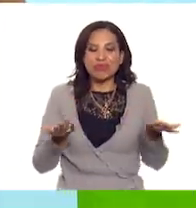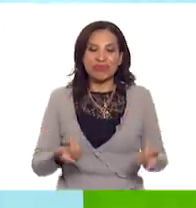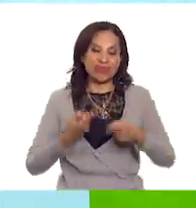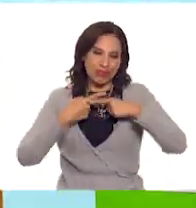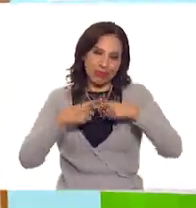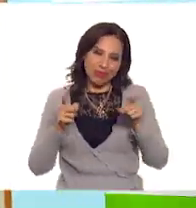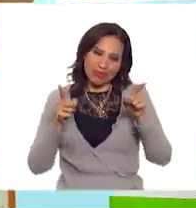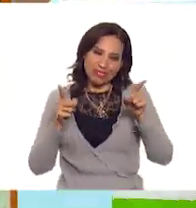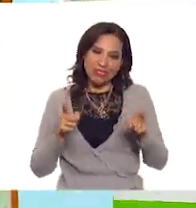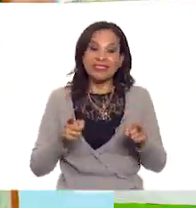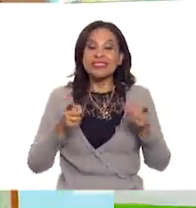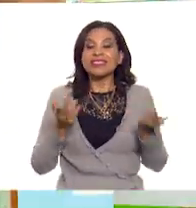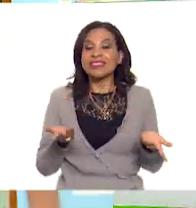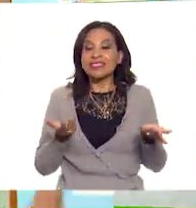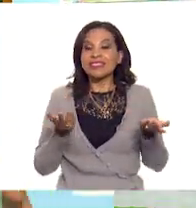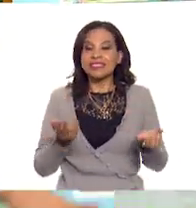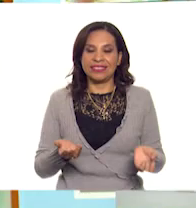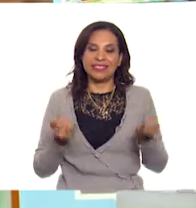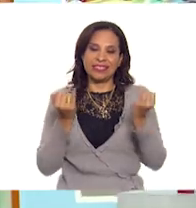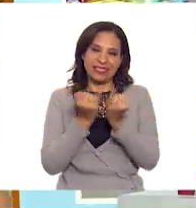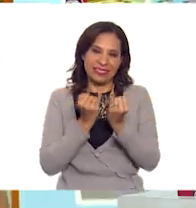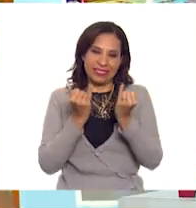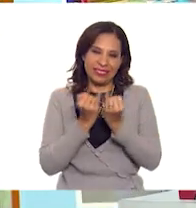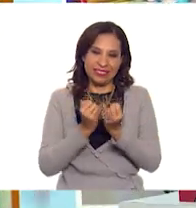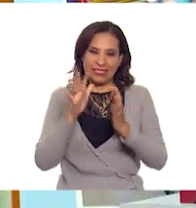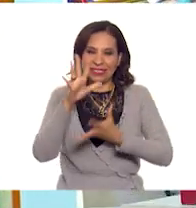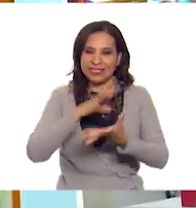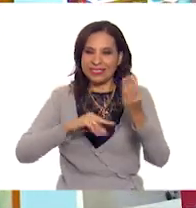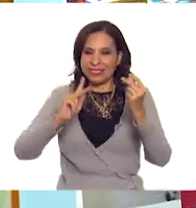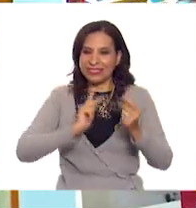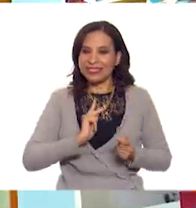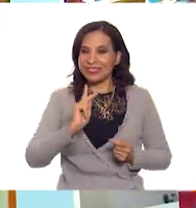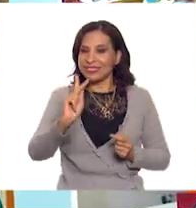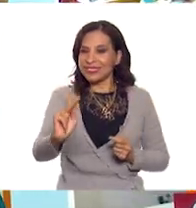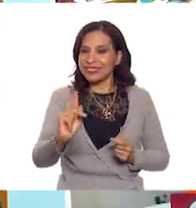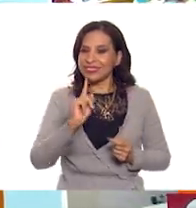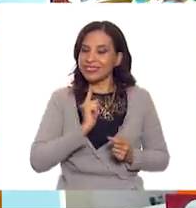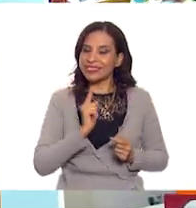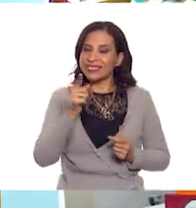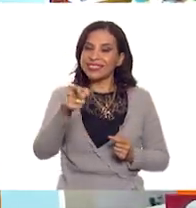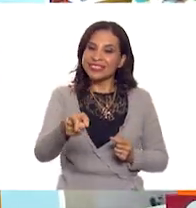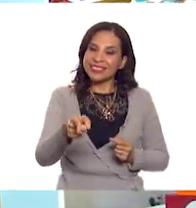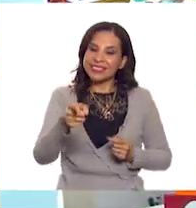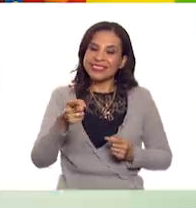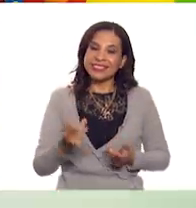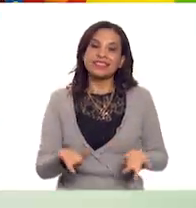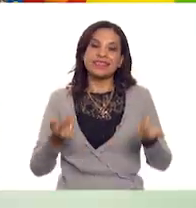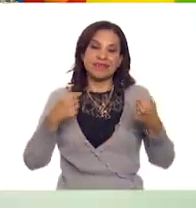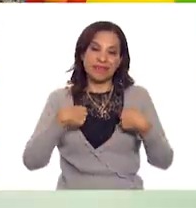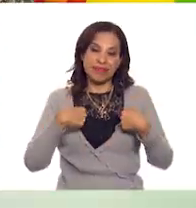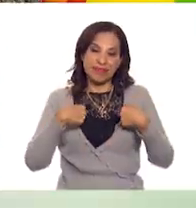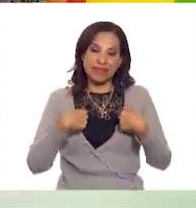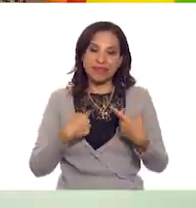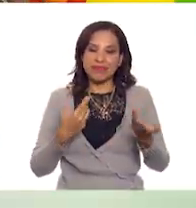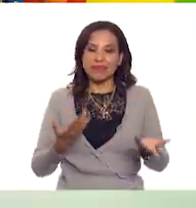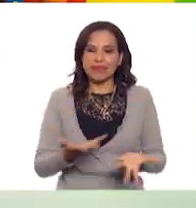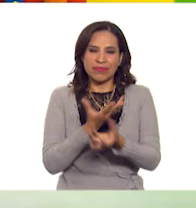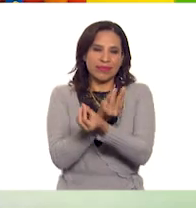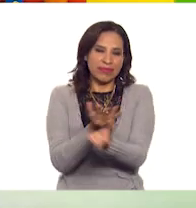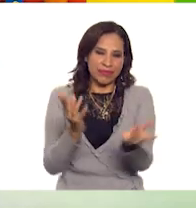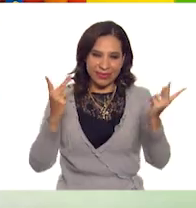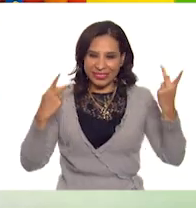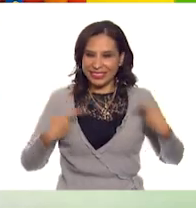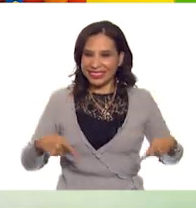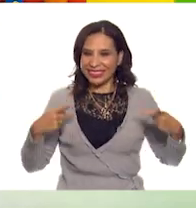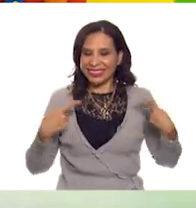Soy yo, tan diferente y a la vez tan parecida a ti. Y así soy yo, y